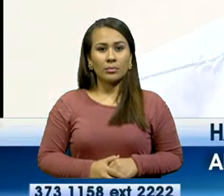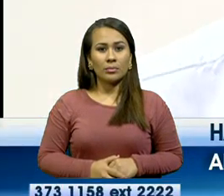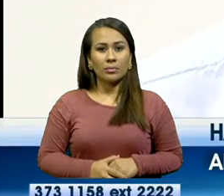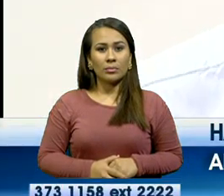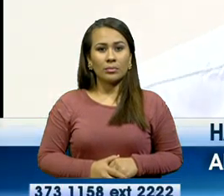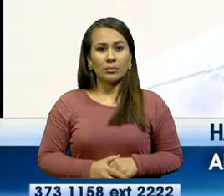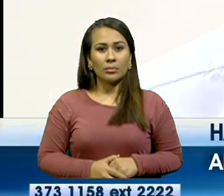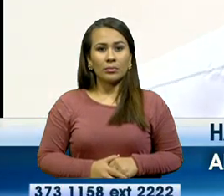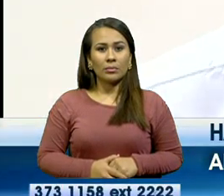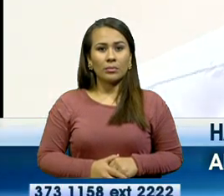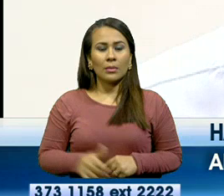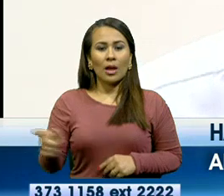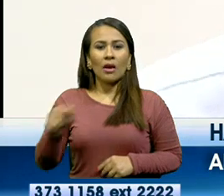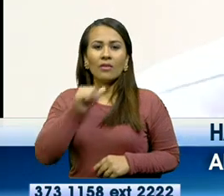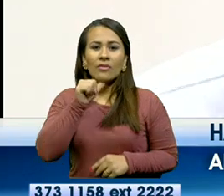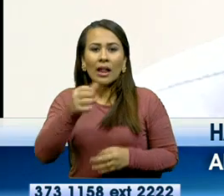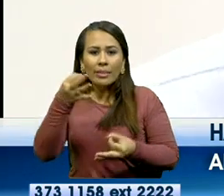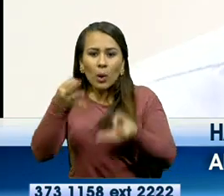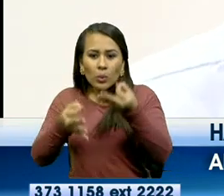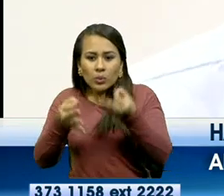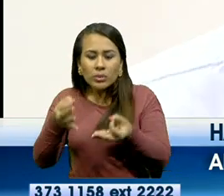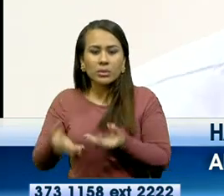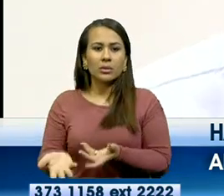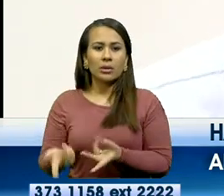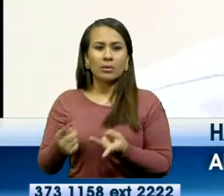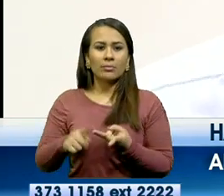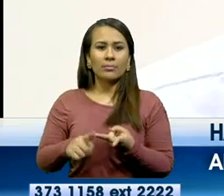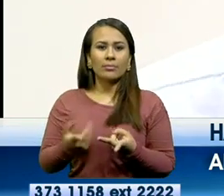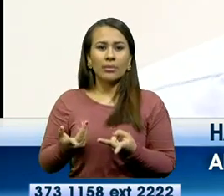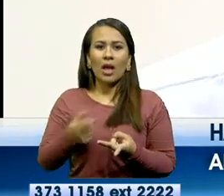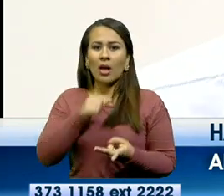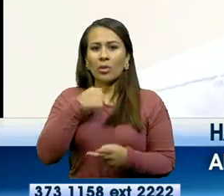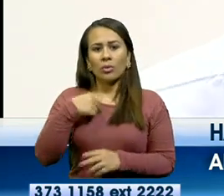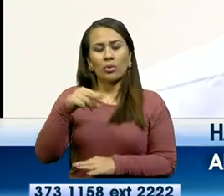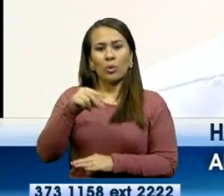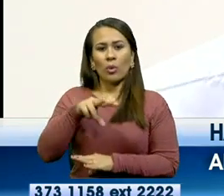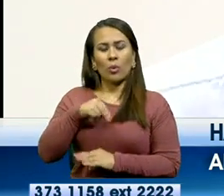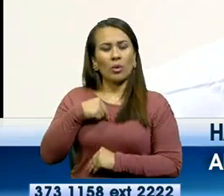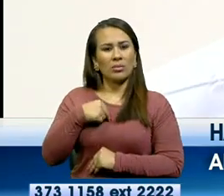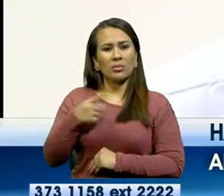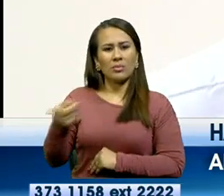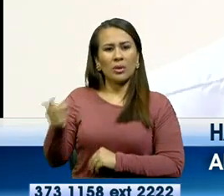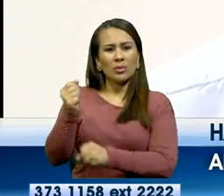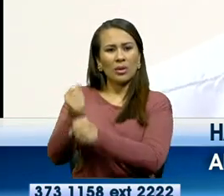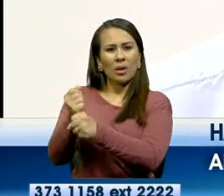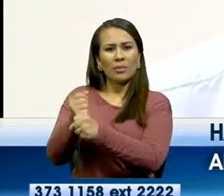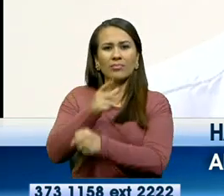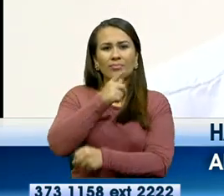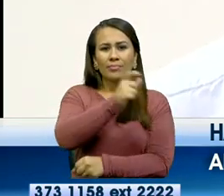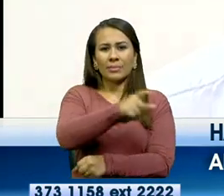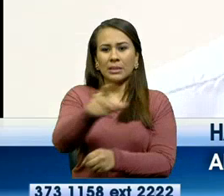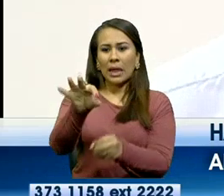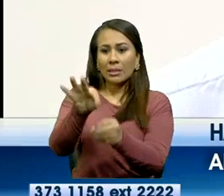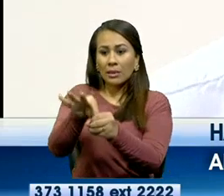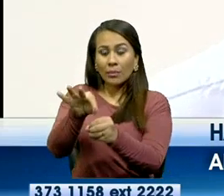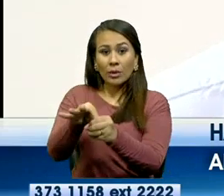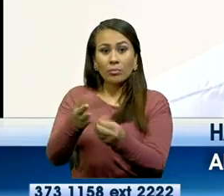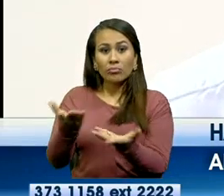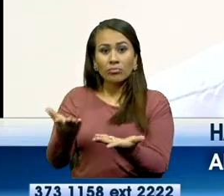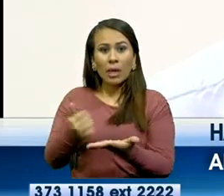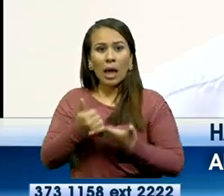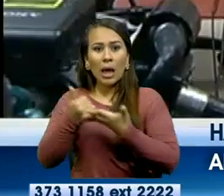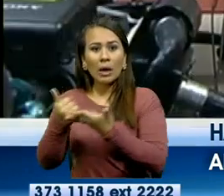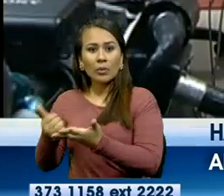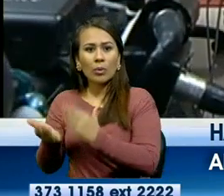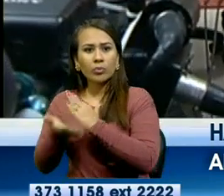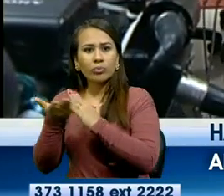con justicia destacado los resultados de esa revolución ciudadana que nosotros hemos ayudado a